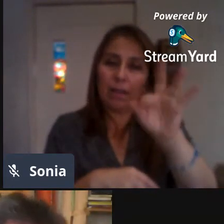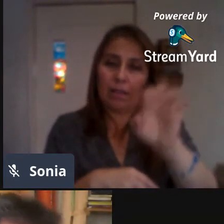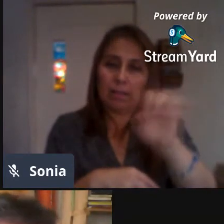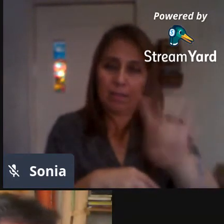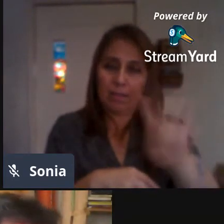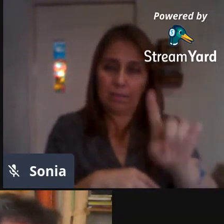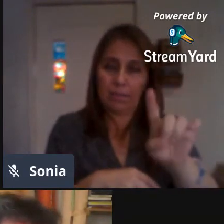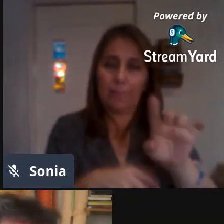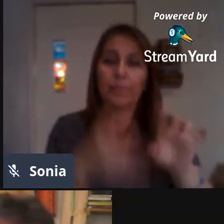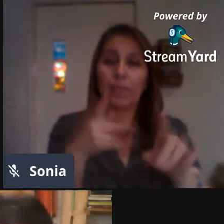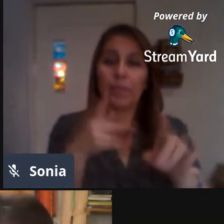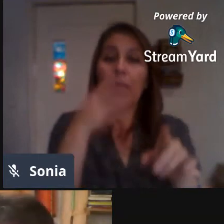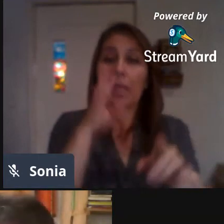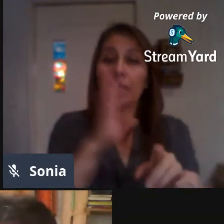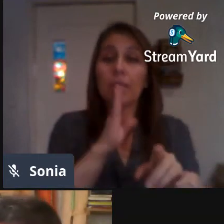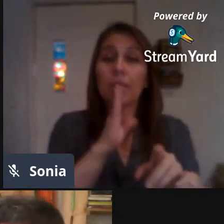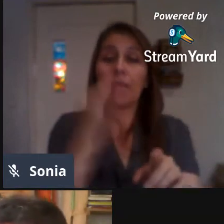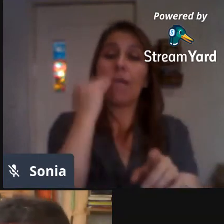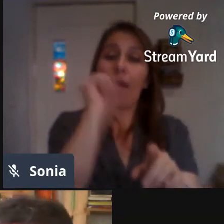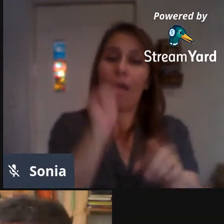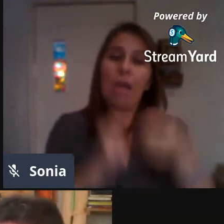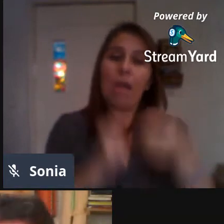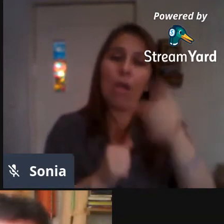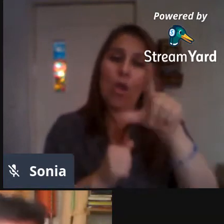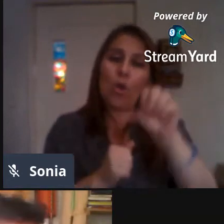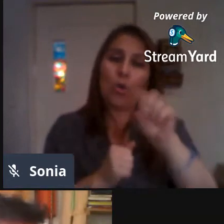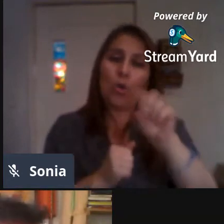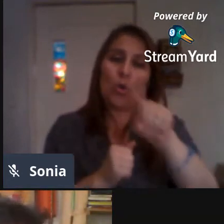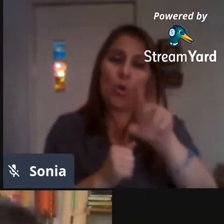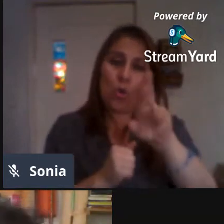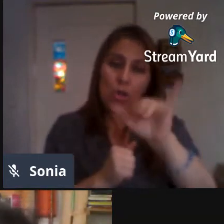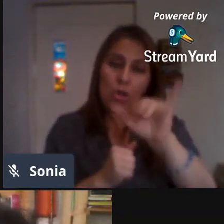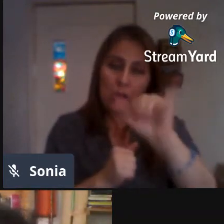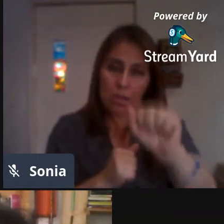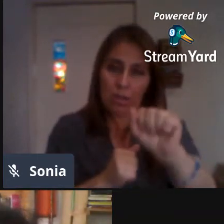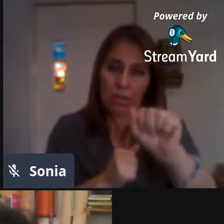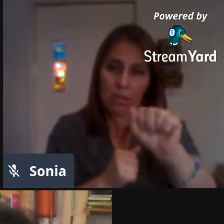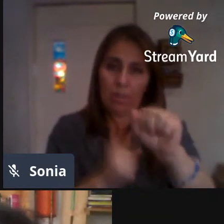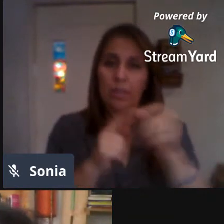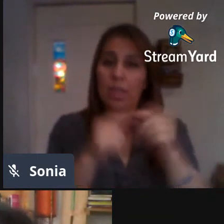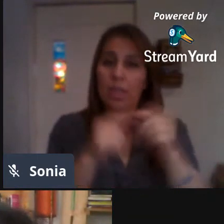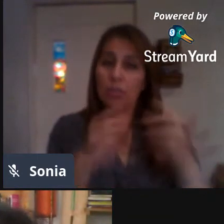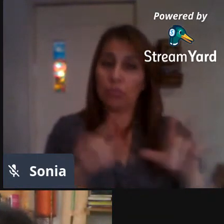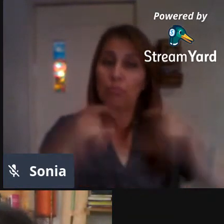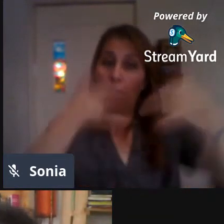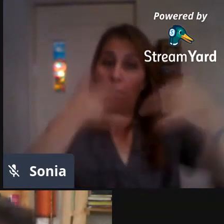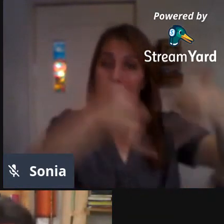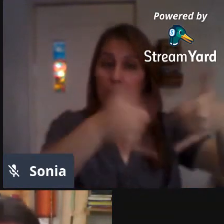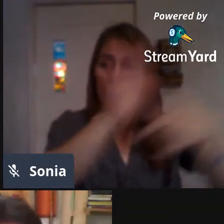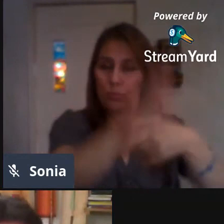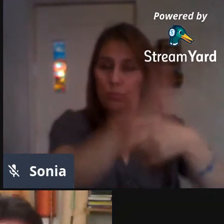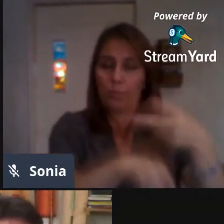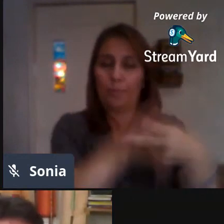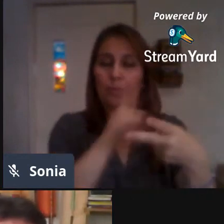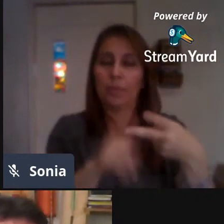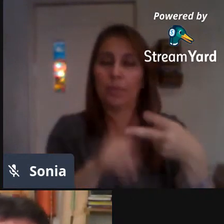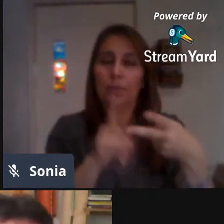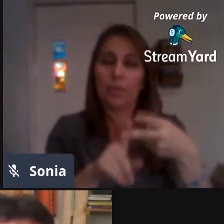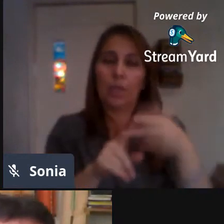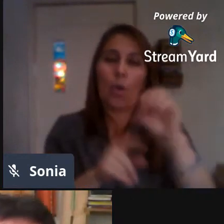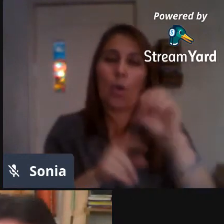premio nobel no y otro es este william ospina de guayacanal